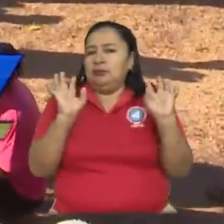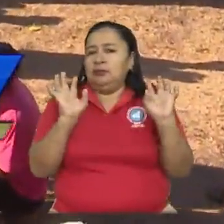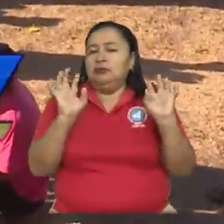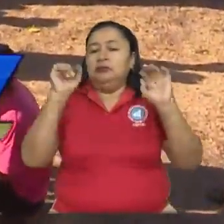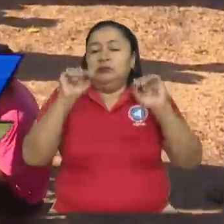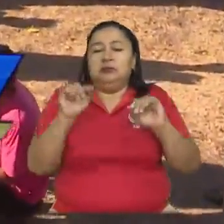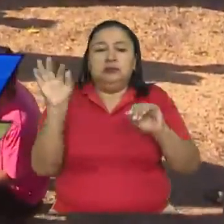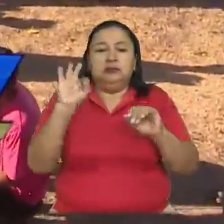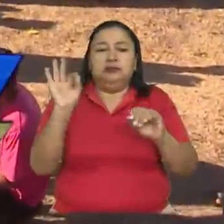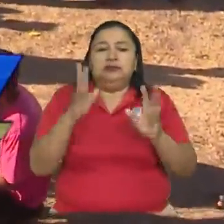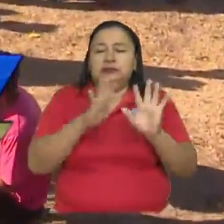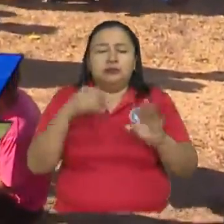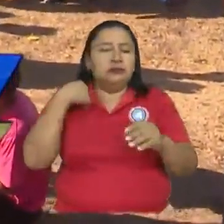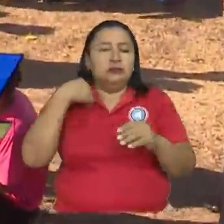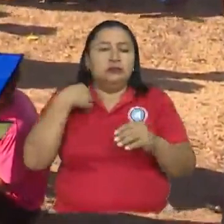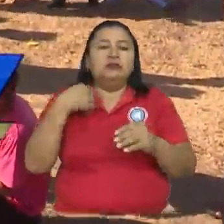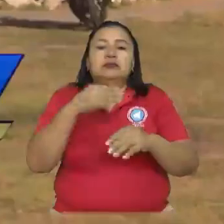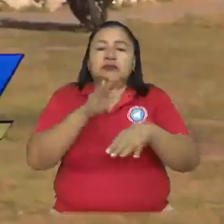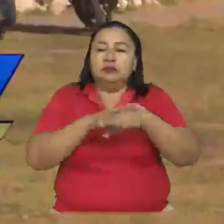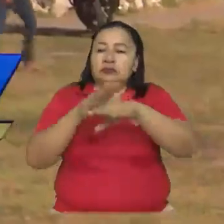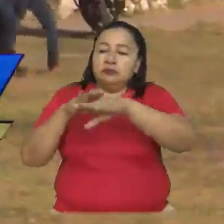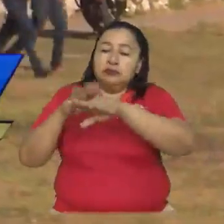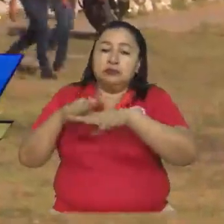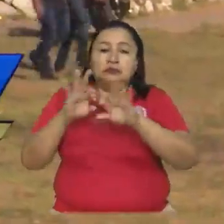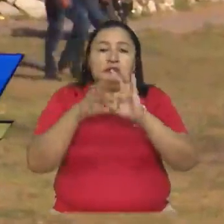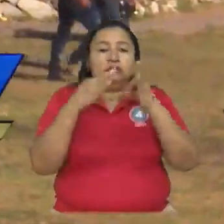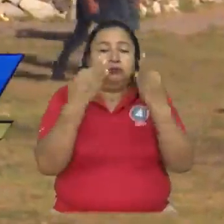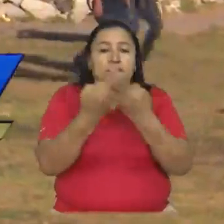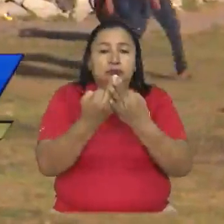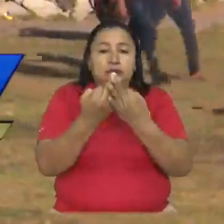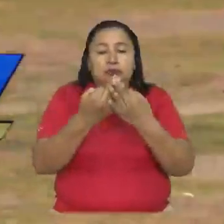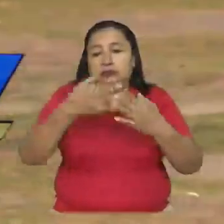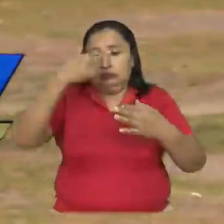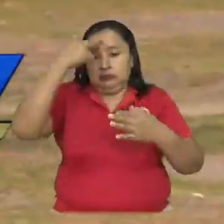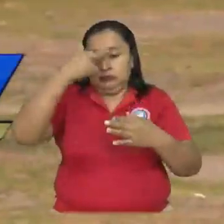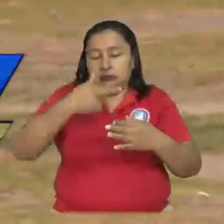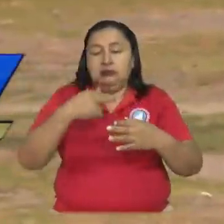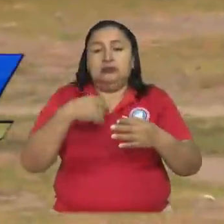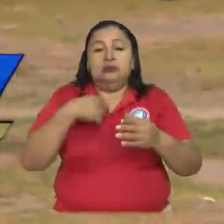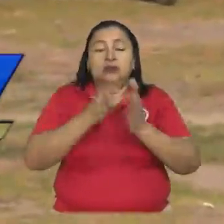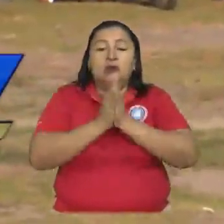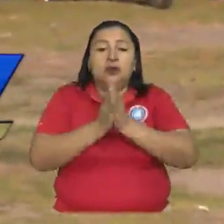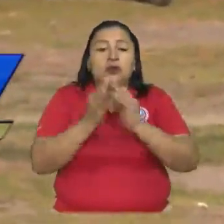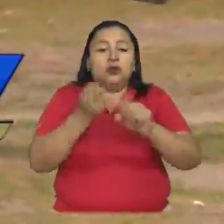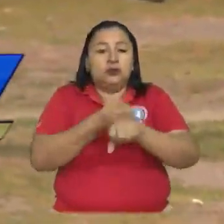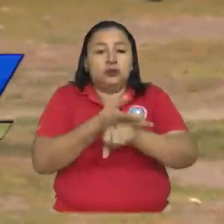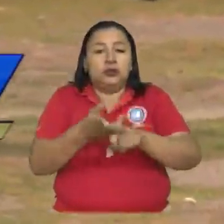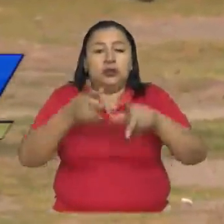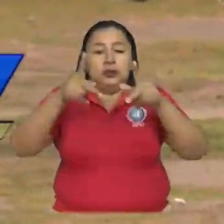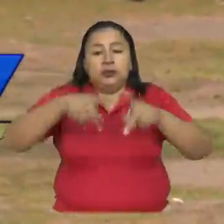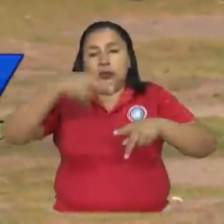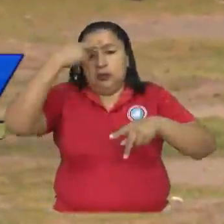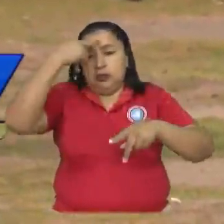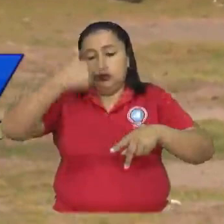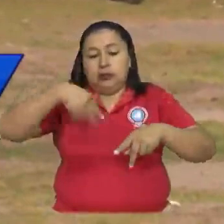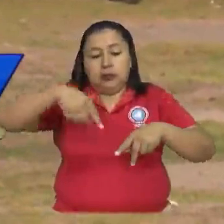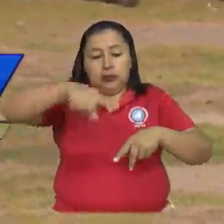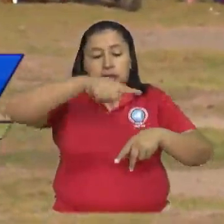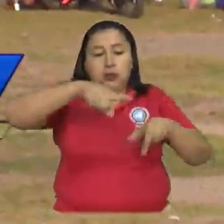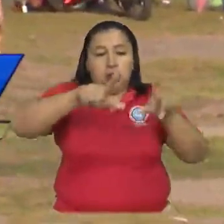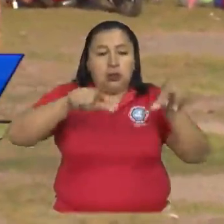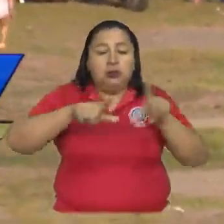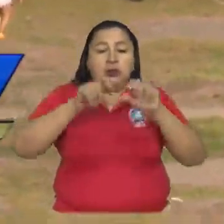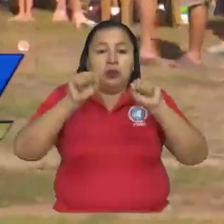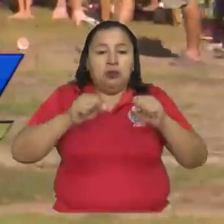de ese tipo. Pues siempre hacemos el llamado a las familias, ¿verdad?, a acatar las recomendaciones de las autoridades para